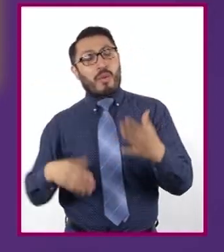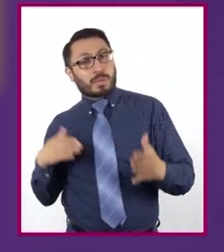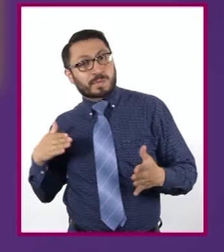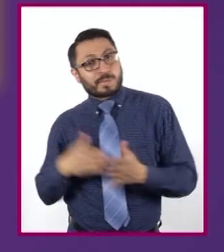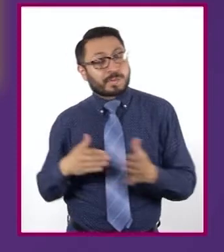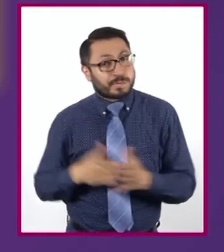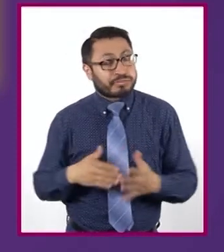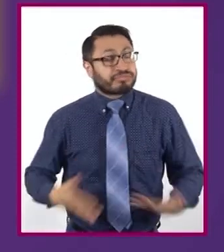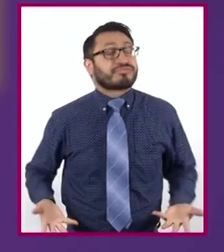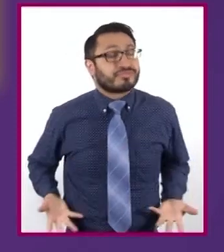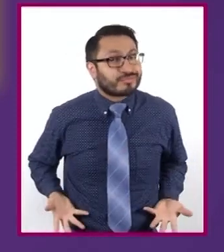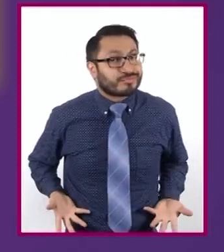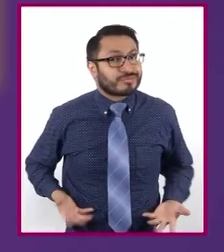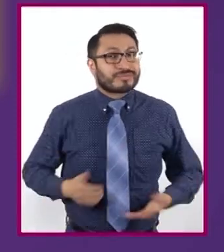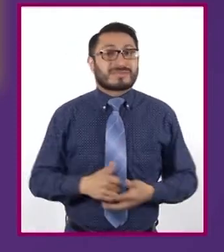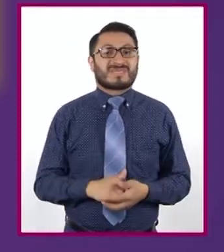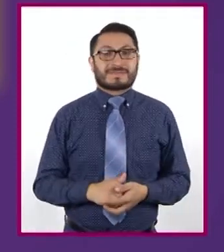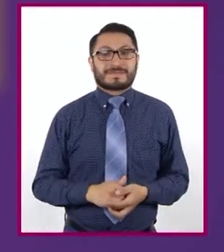integral?